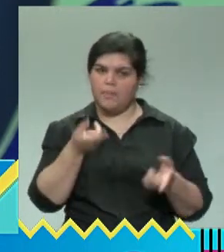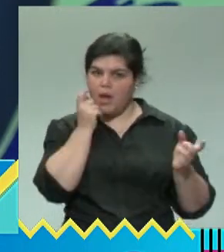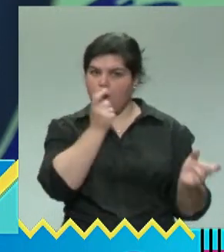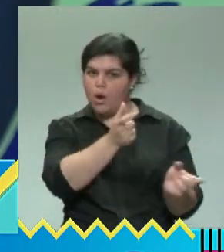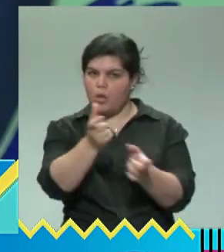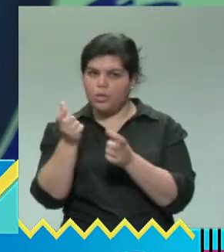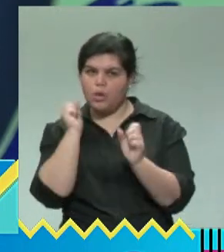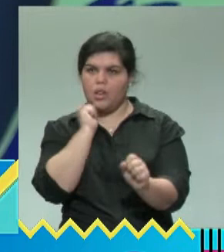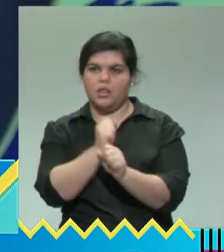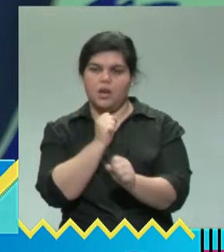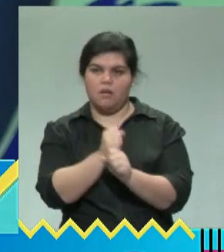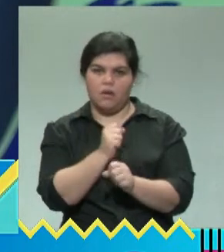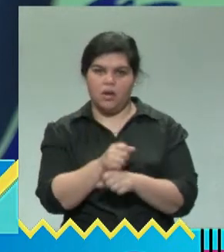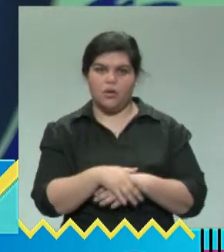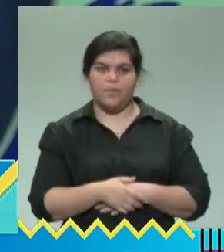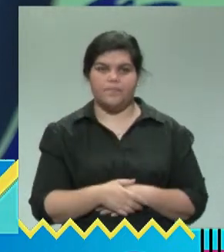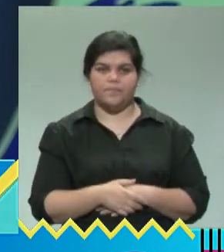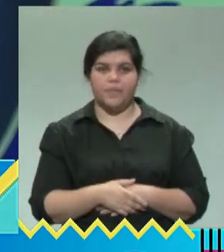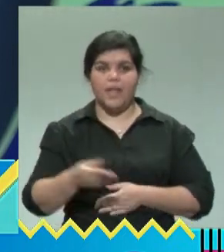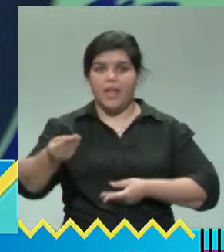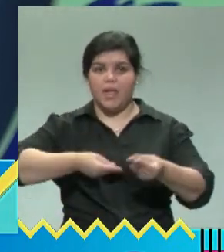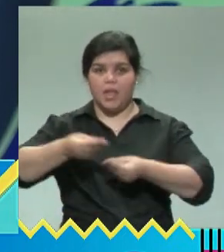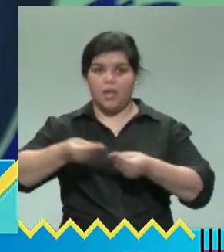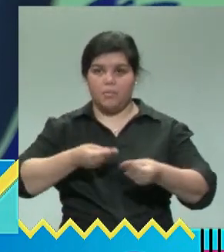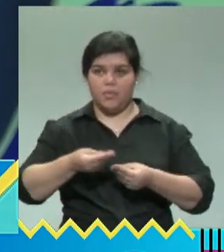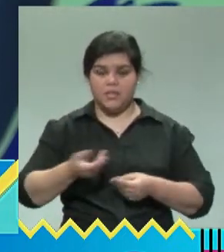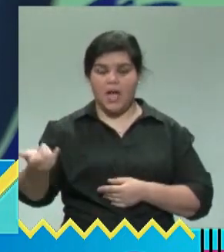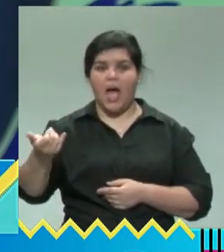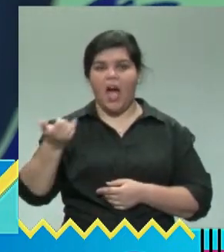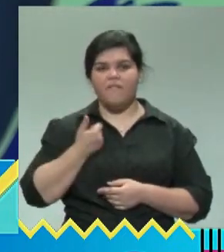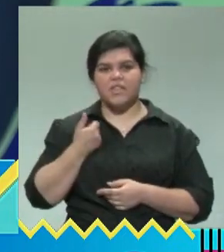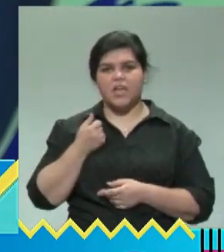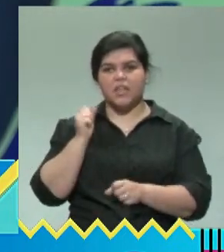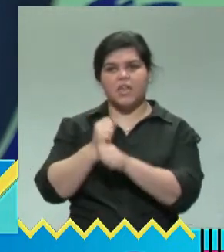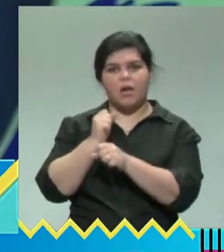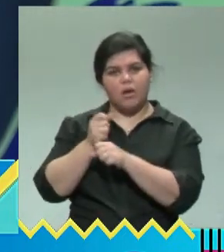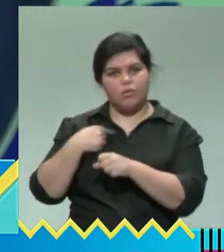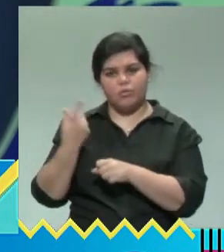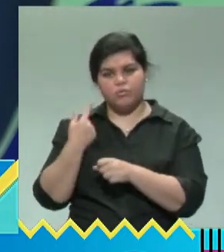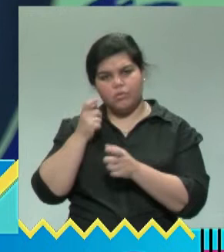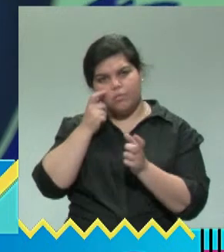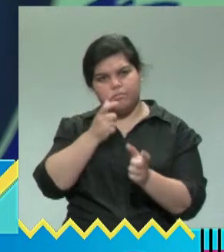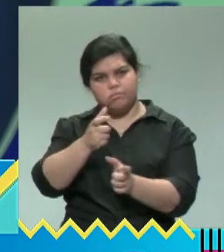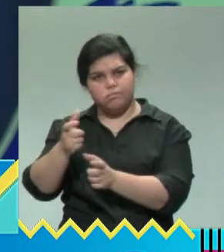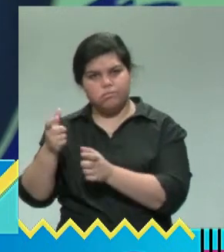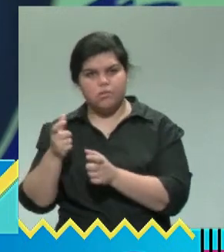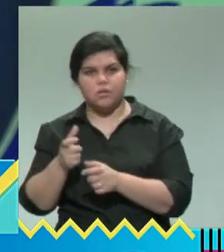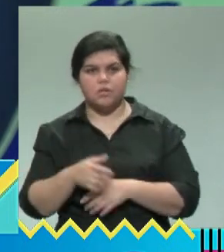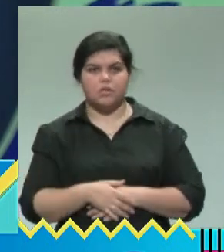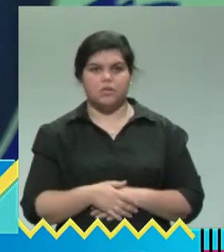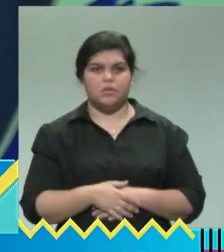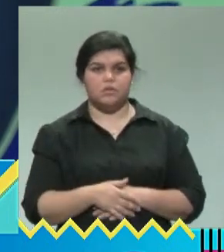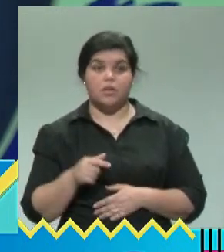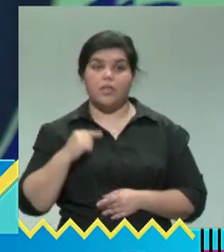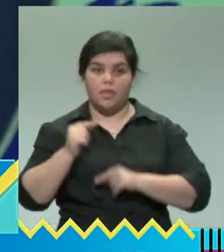los trabajos. Las empresas nos informan sobre las tareas que van a realizar y nosotros hacemos un seguimiento. De hecho, ahora hemos